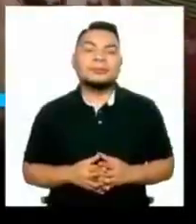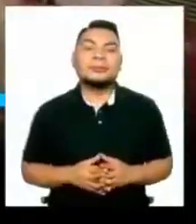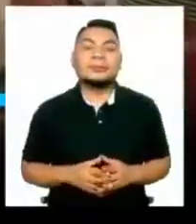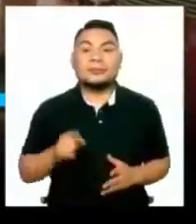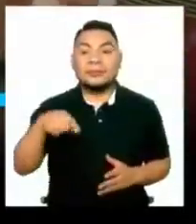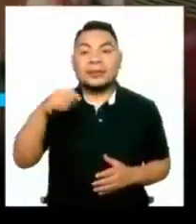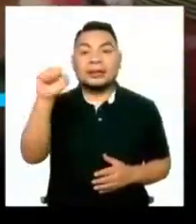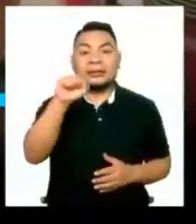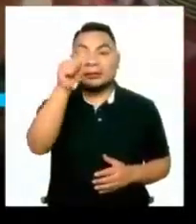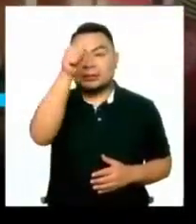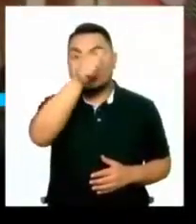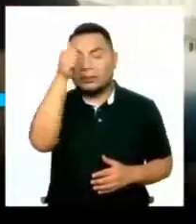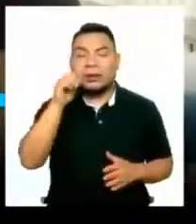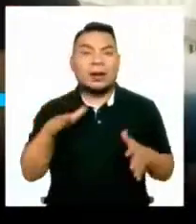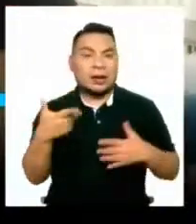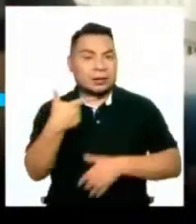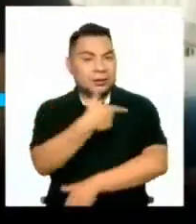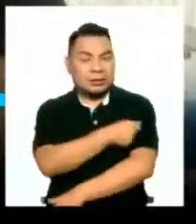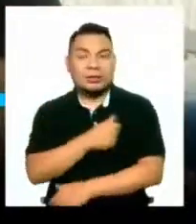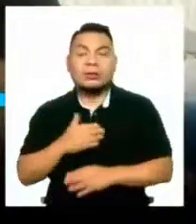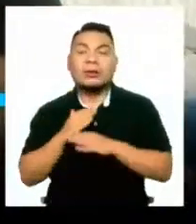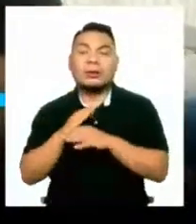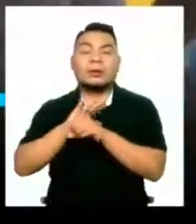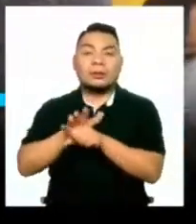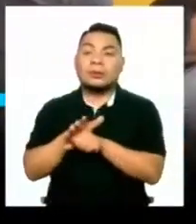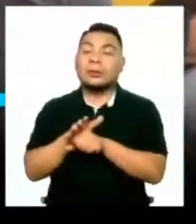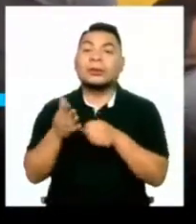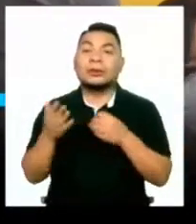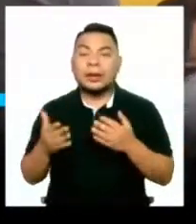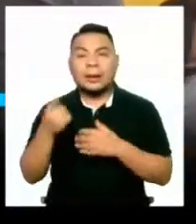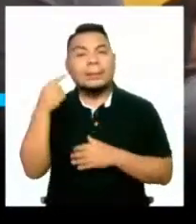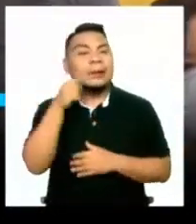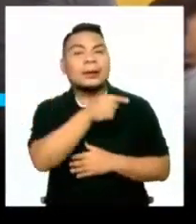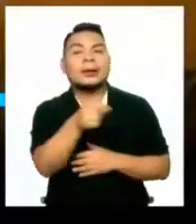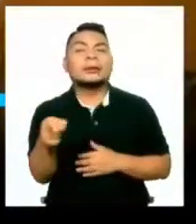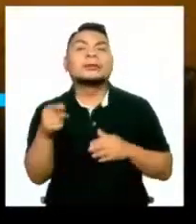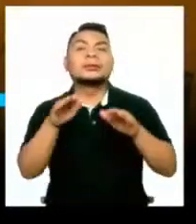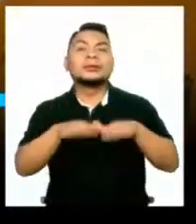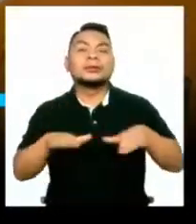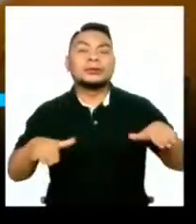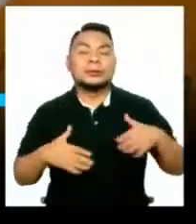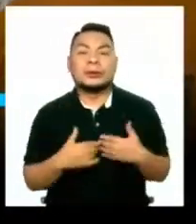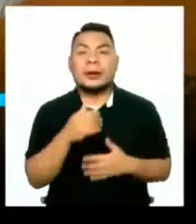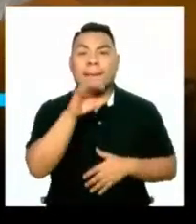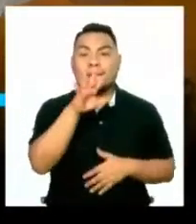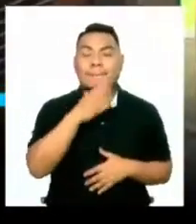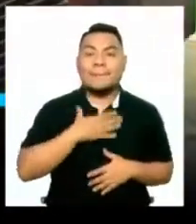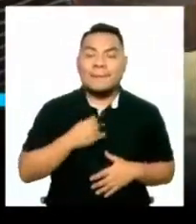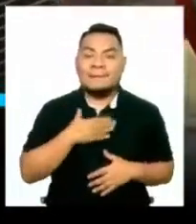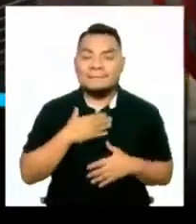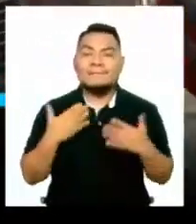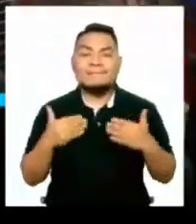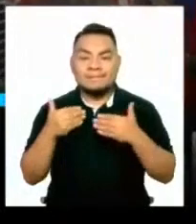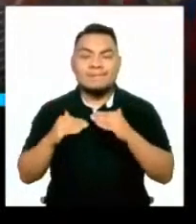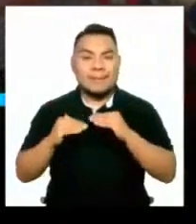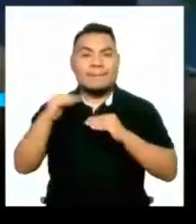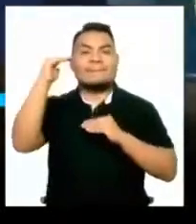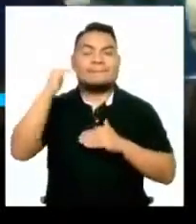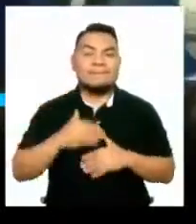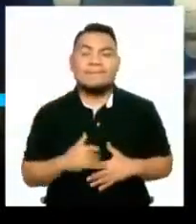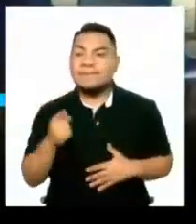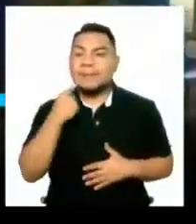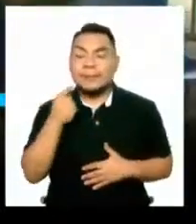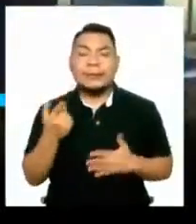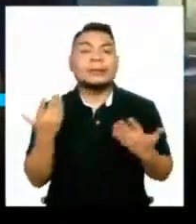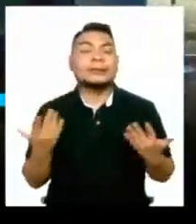Y este sábado y domingo habrá vacunación contra la COVID-19 para niños desde los 5 años en adelante. Salud